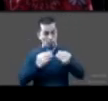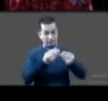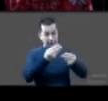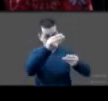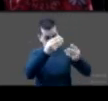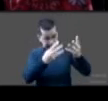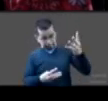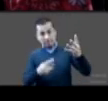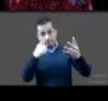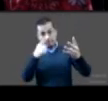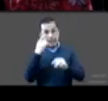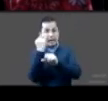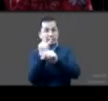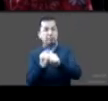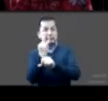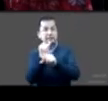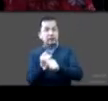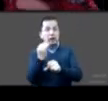este momento